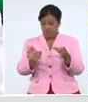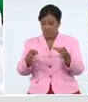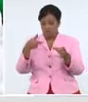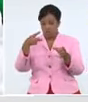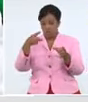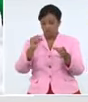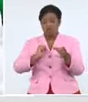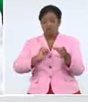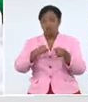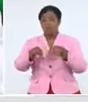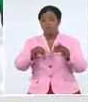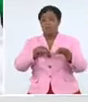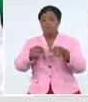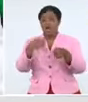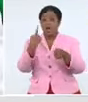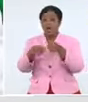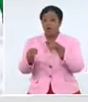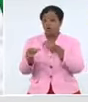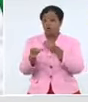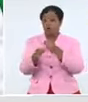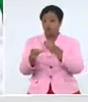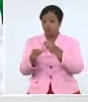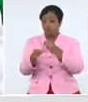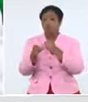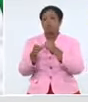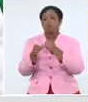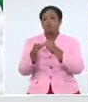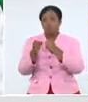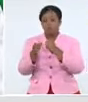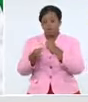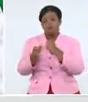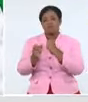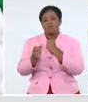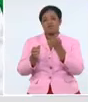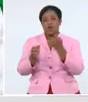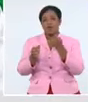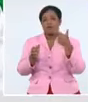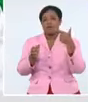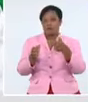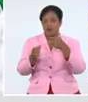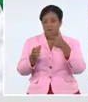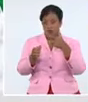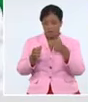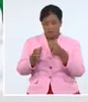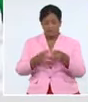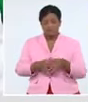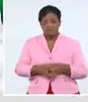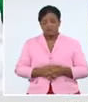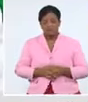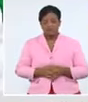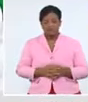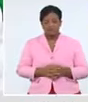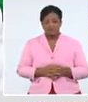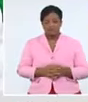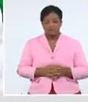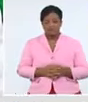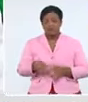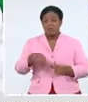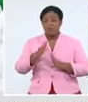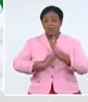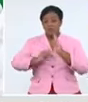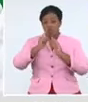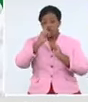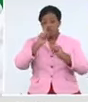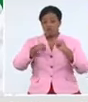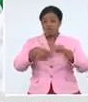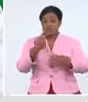preparan todas las condiciones para la aplicación de la tercera dosis en los primeros días ahora prácticamente del mes de noviembre, la próxima semana. De